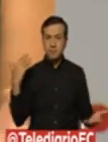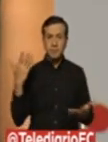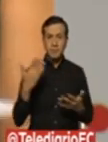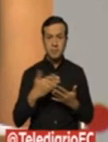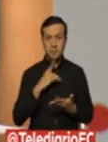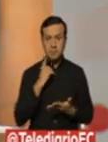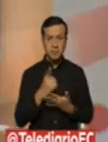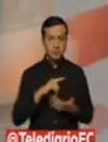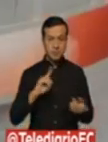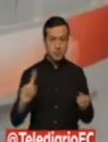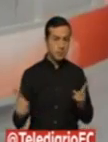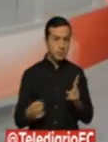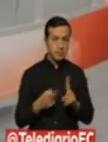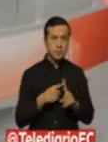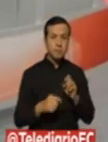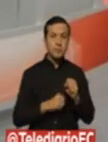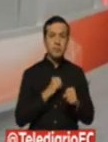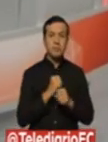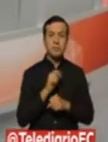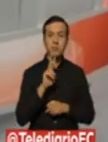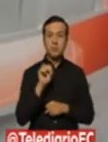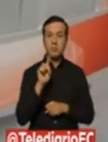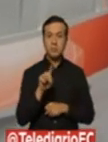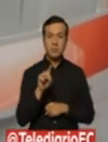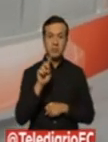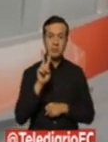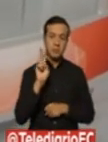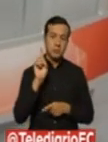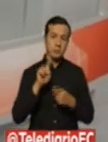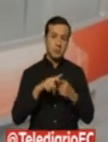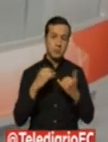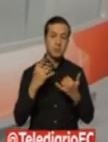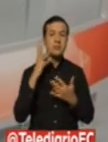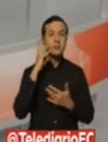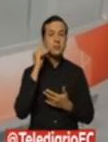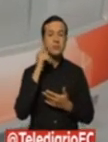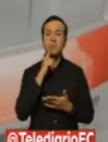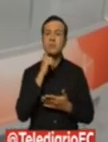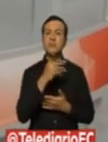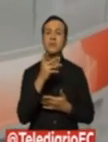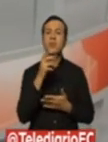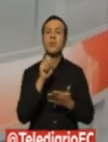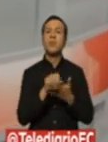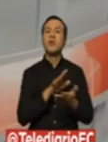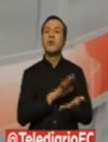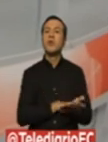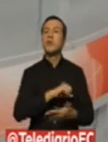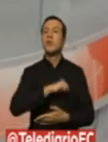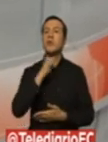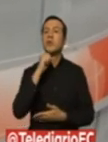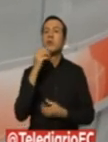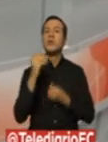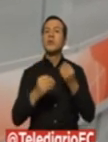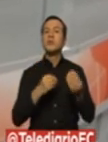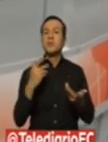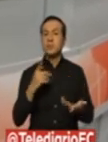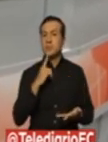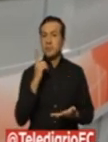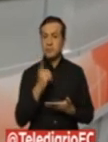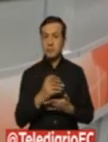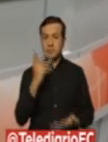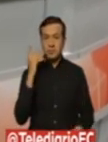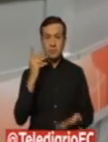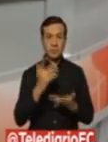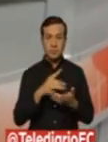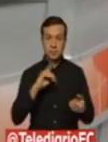años desde la primera edición del 2012 hasta este cuál es la experiencia que tienen con los proyectos ganadores si efectivamente desde